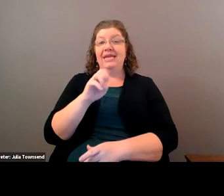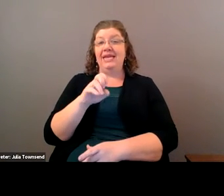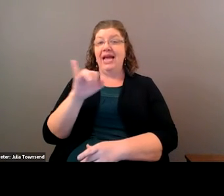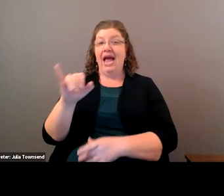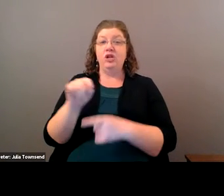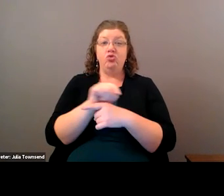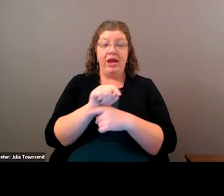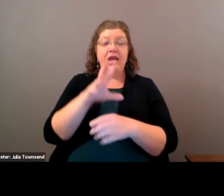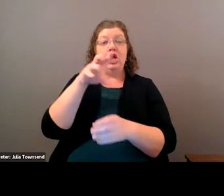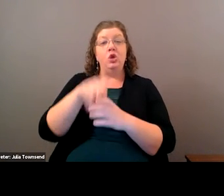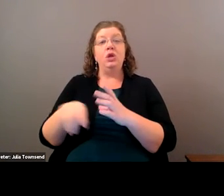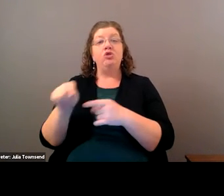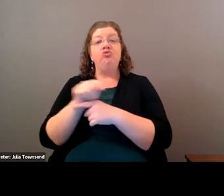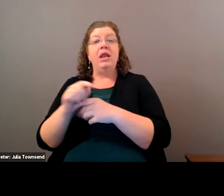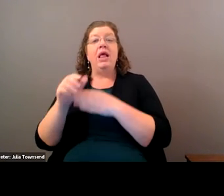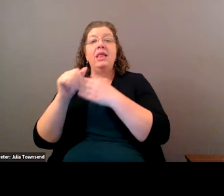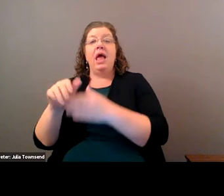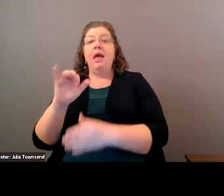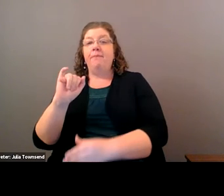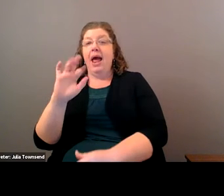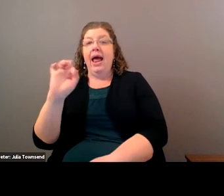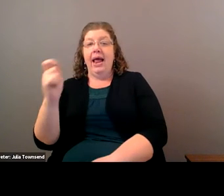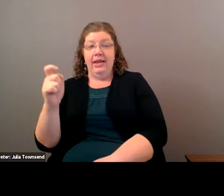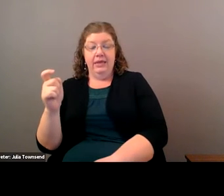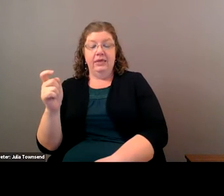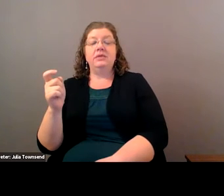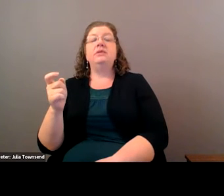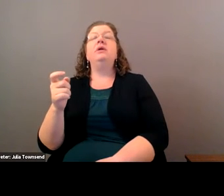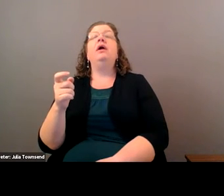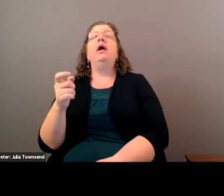he asistido a